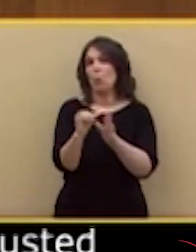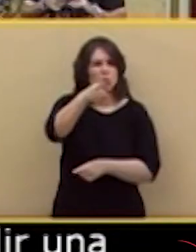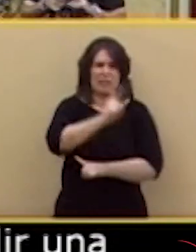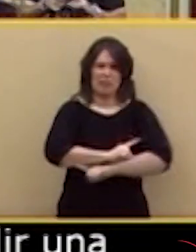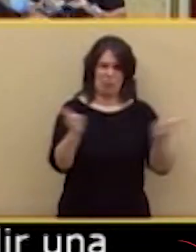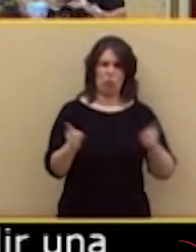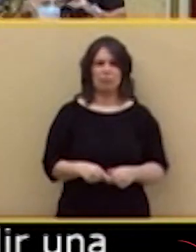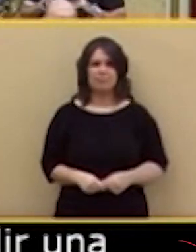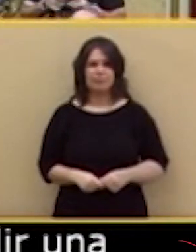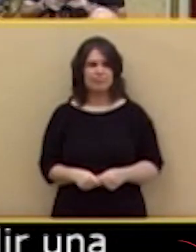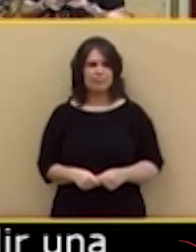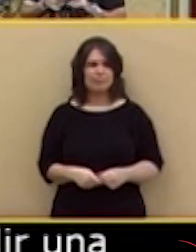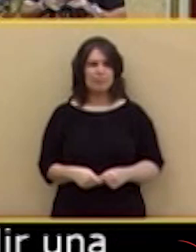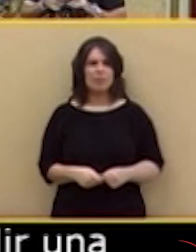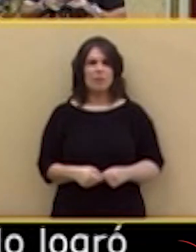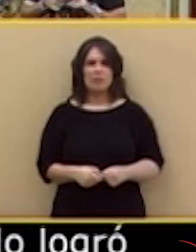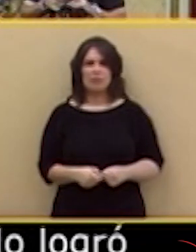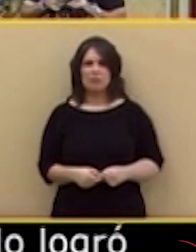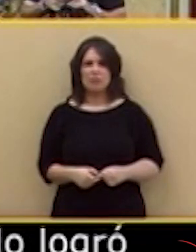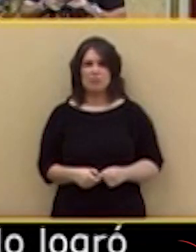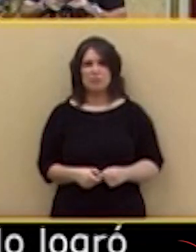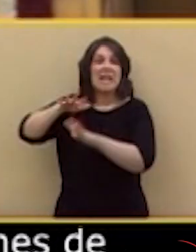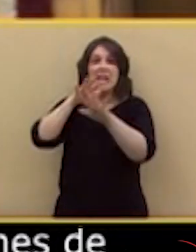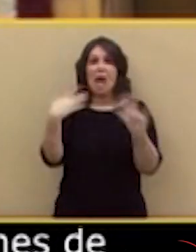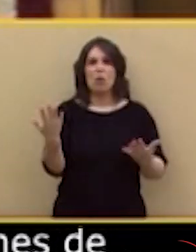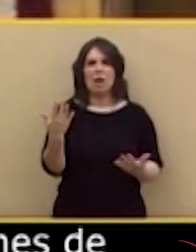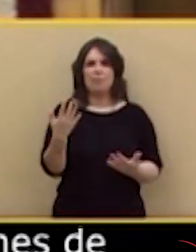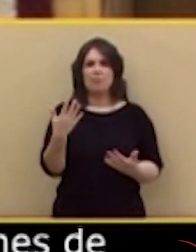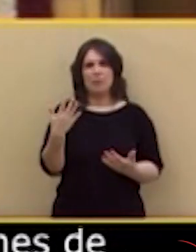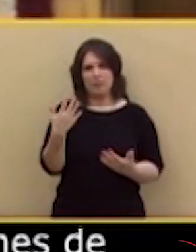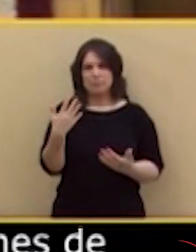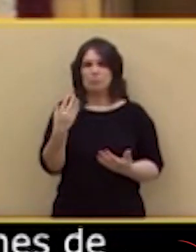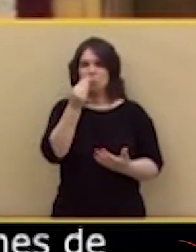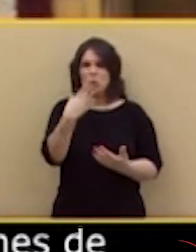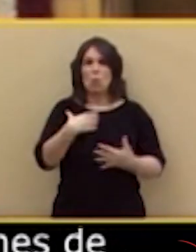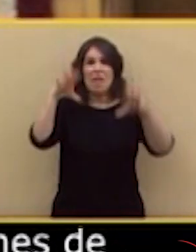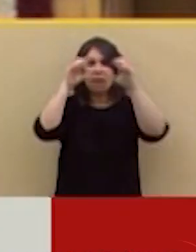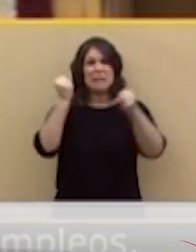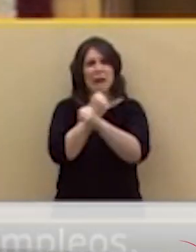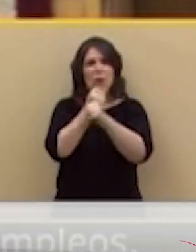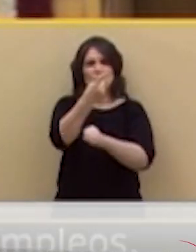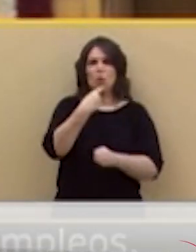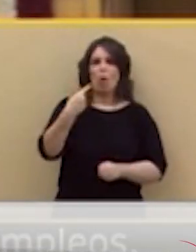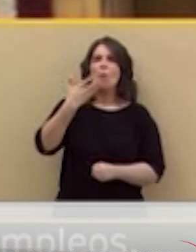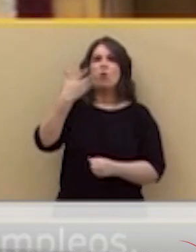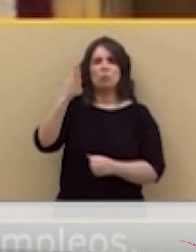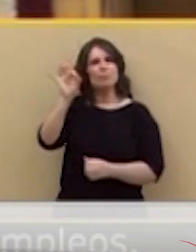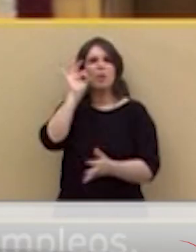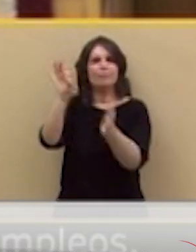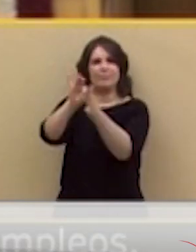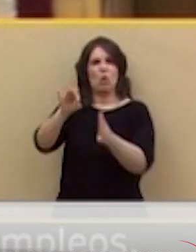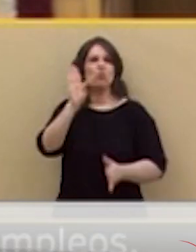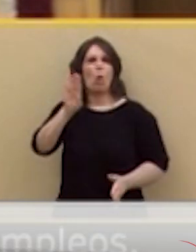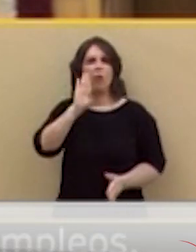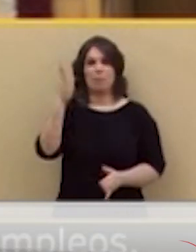española. Rifirrafe también entre el PP y el vicepresidente Pablo Iglesias. Hace más de 100 años, el fundador de la Guardia Civil, el duque de Ahumada, se negó a